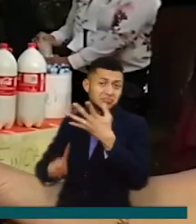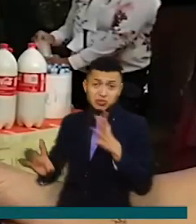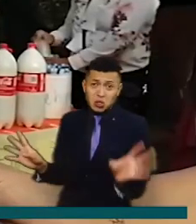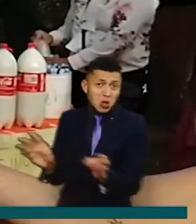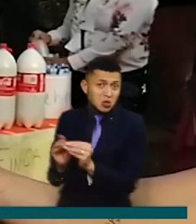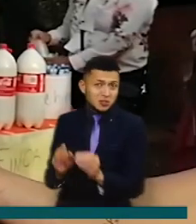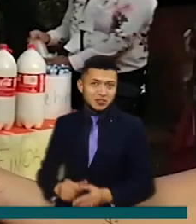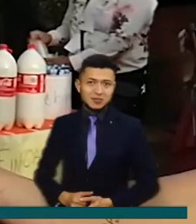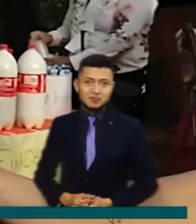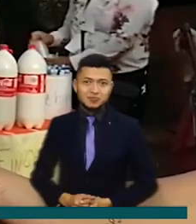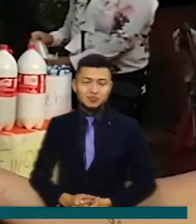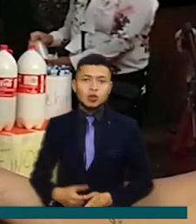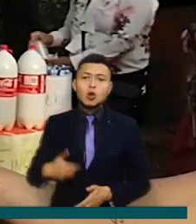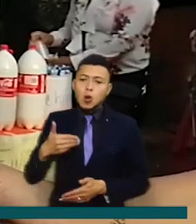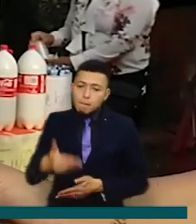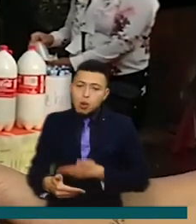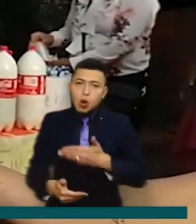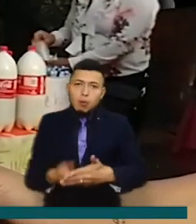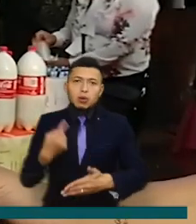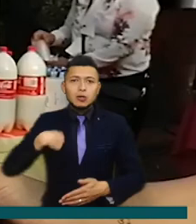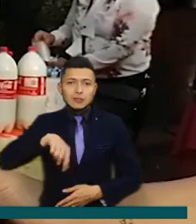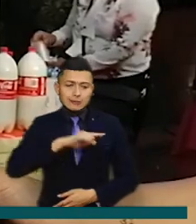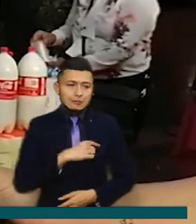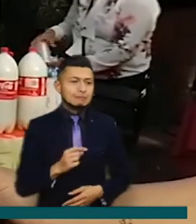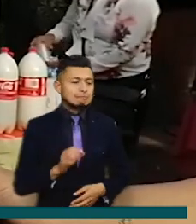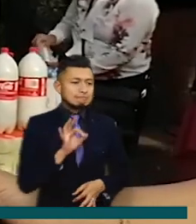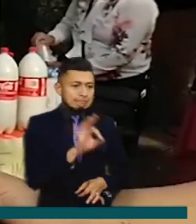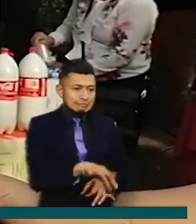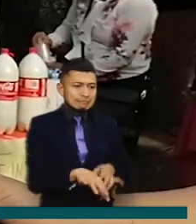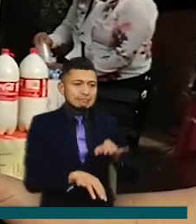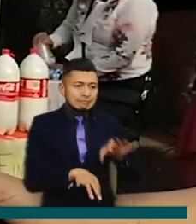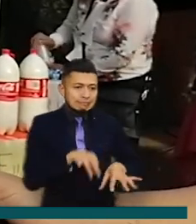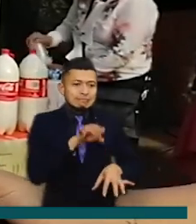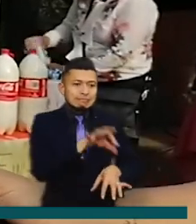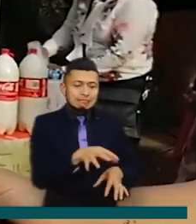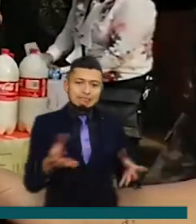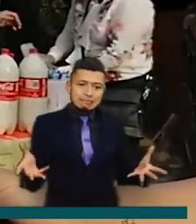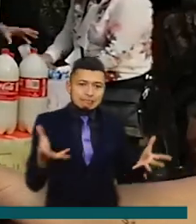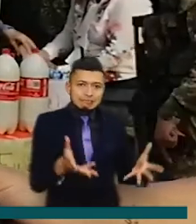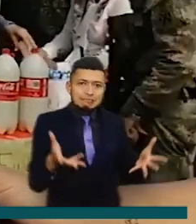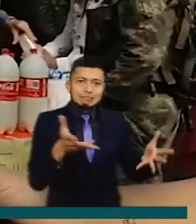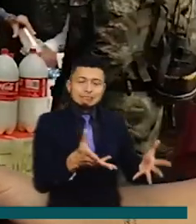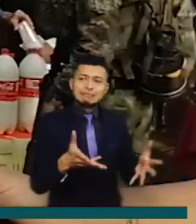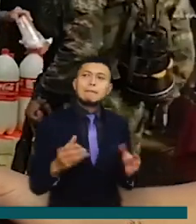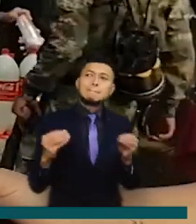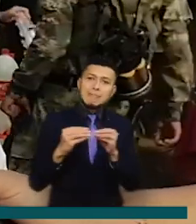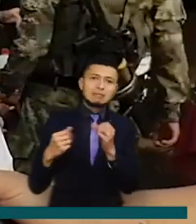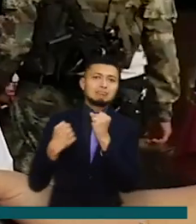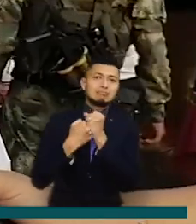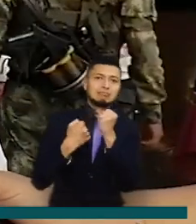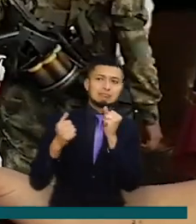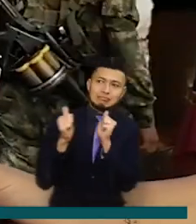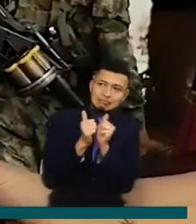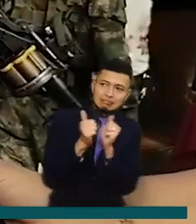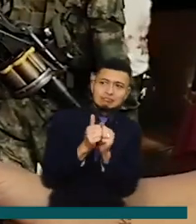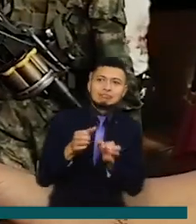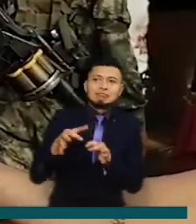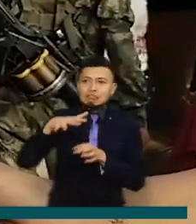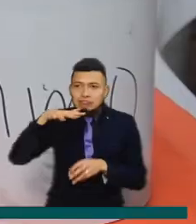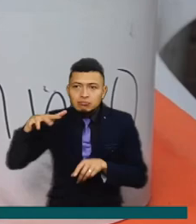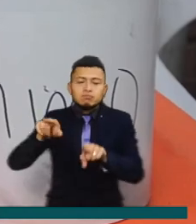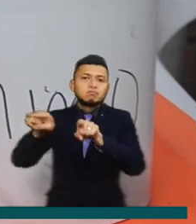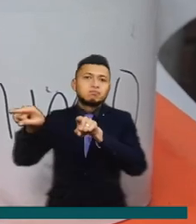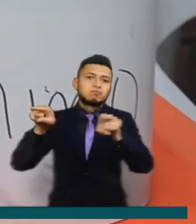Poco a poco hemos regado como ese granito de arena y cada día hemos tenido más acompañamiento de las